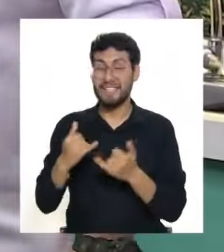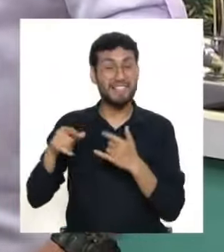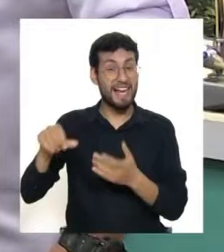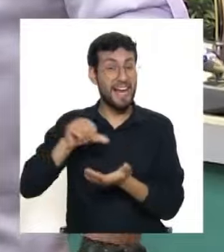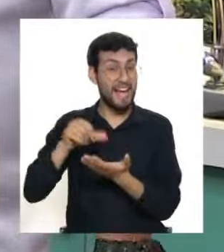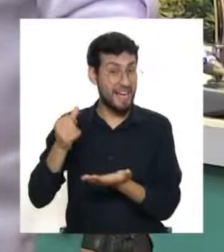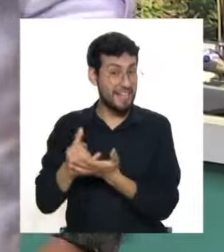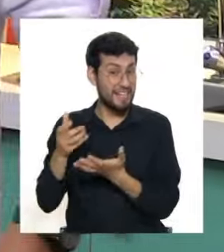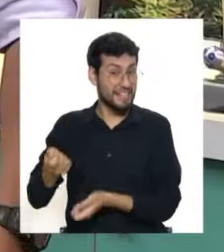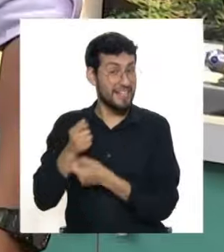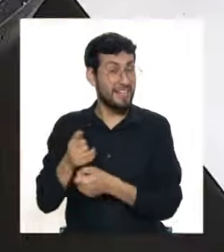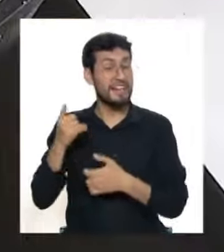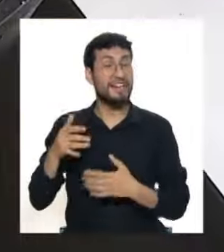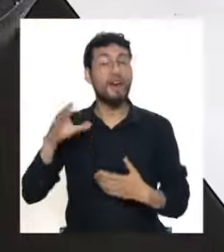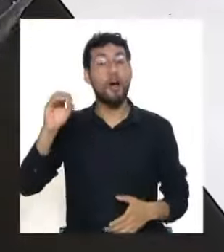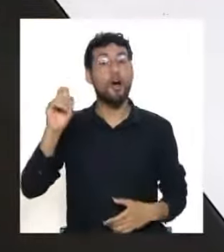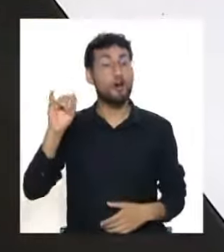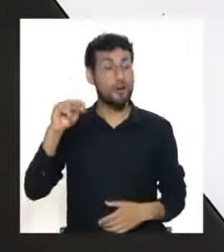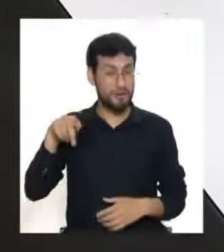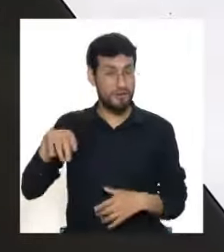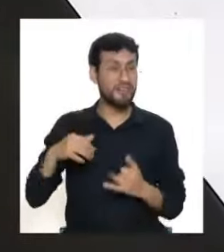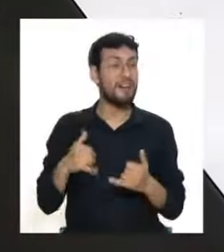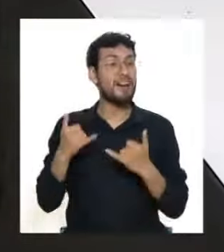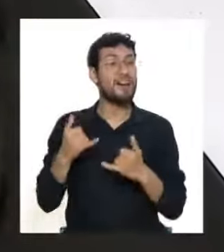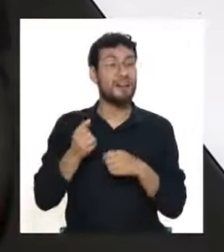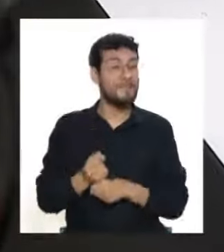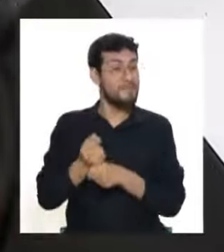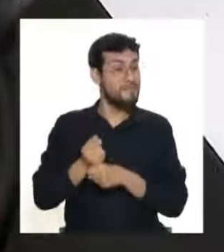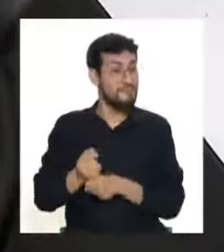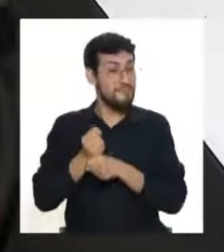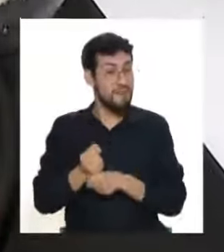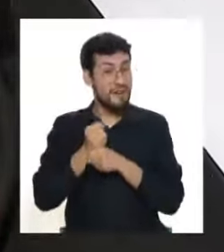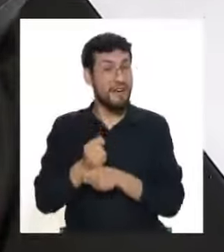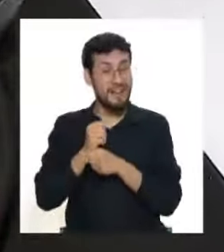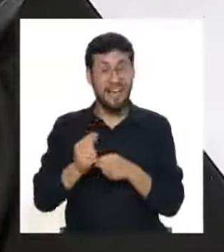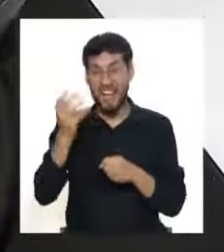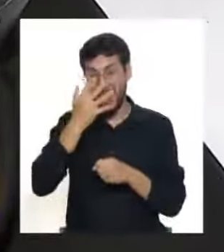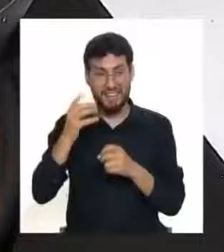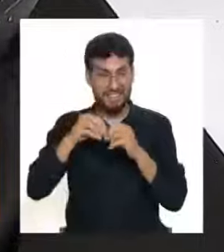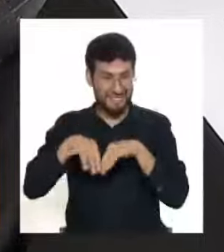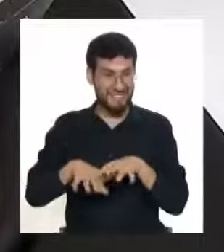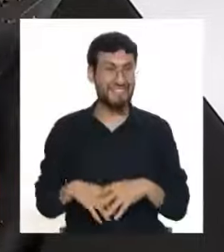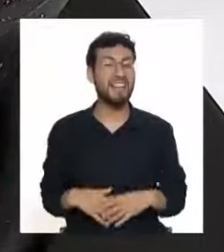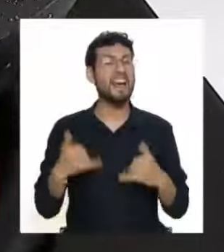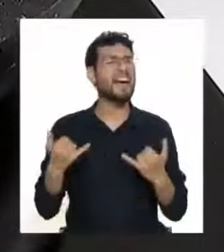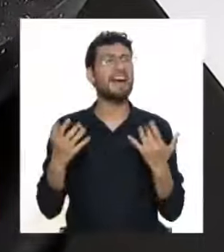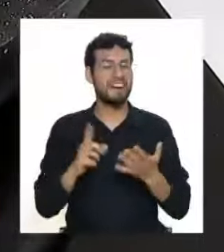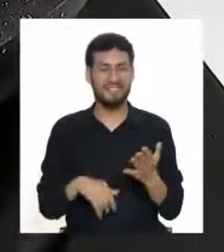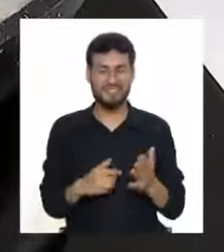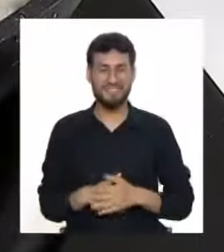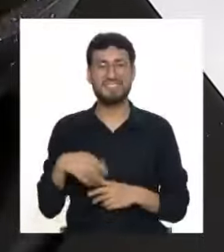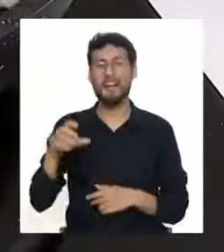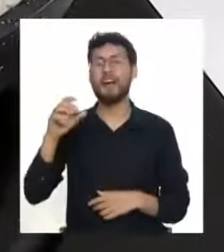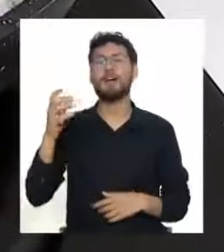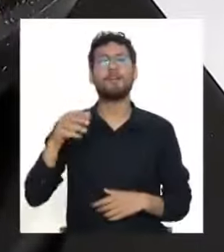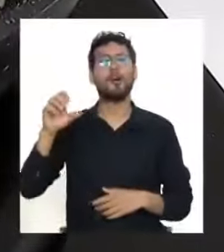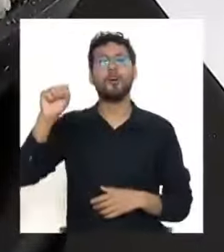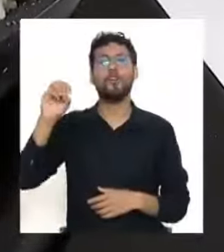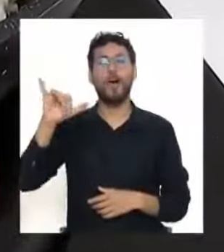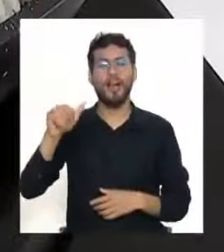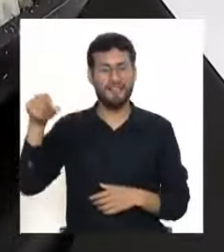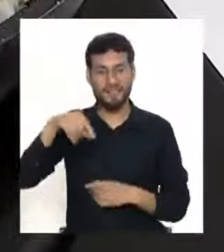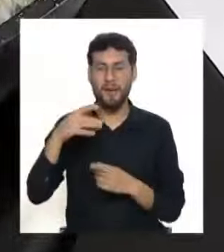el arroz, ahora le estoy echando salsa de ostión. Tiene su salteadita para que no claro, se queme. Claro, para que no se y queme. Y le vamos a echar también la salsa de soya